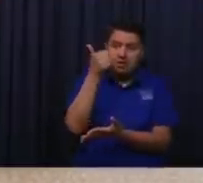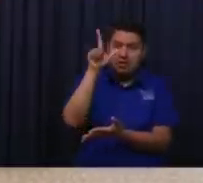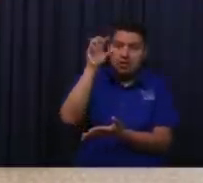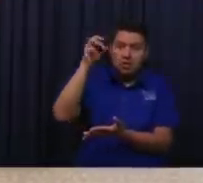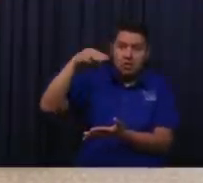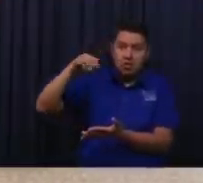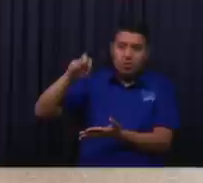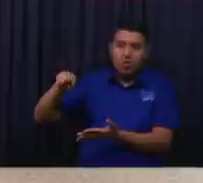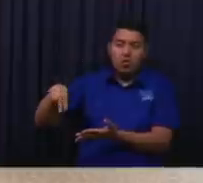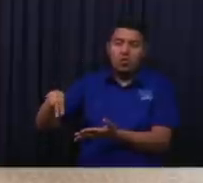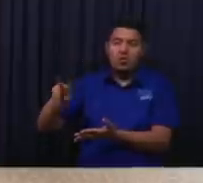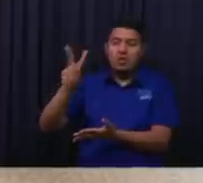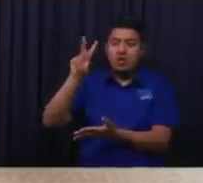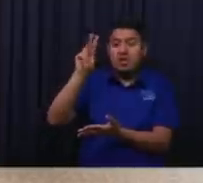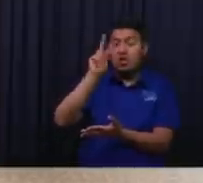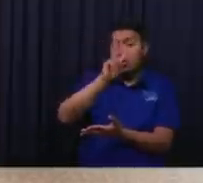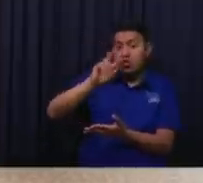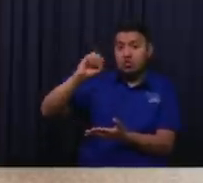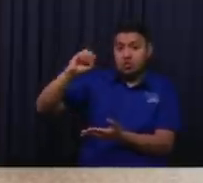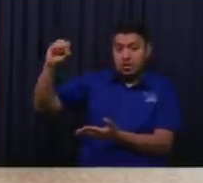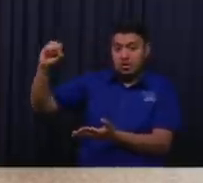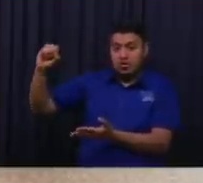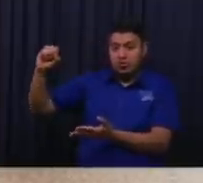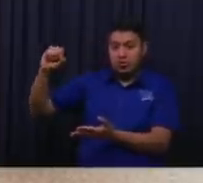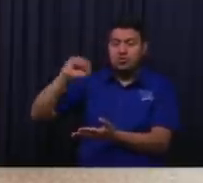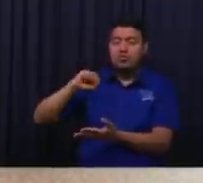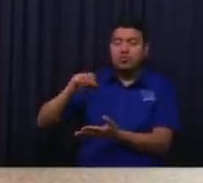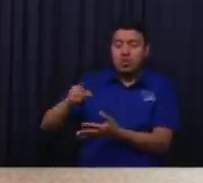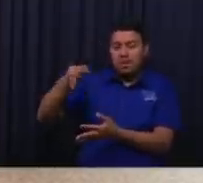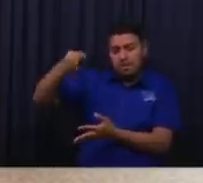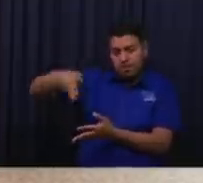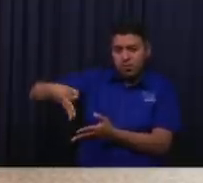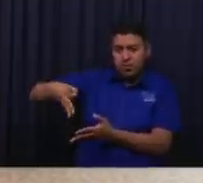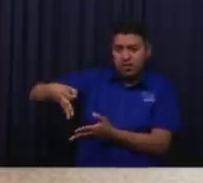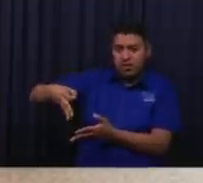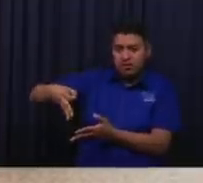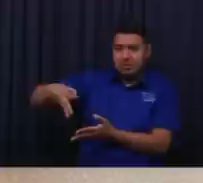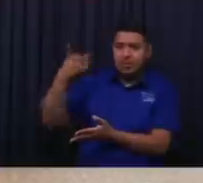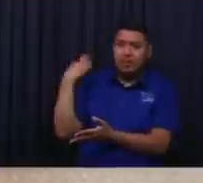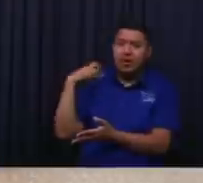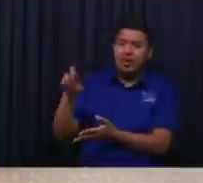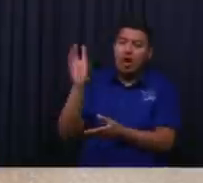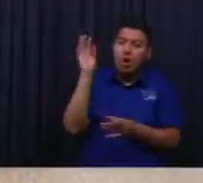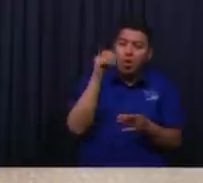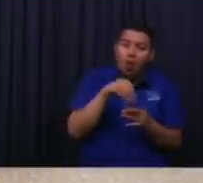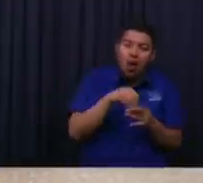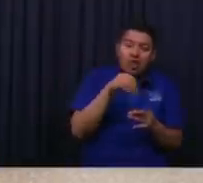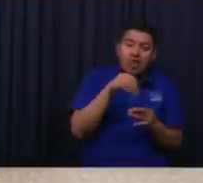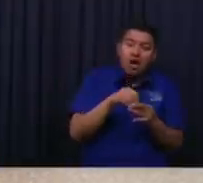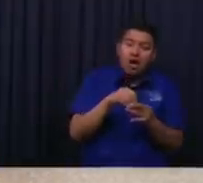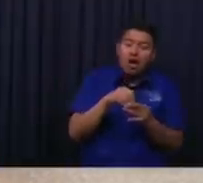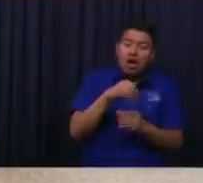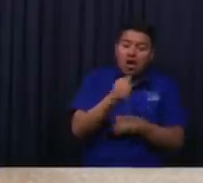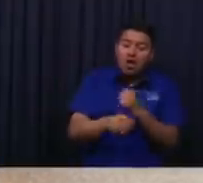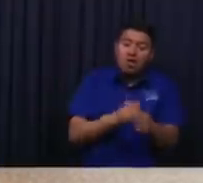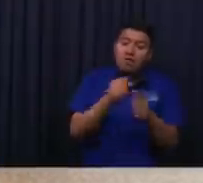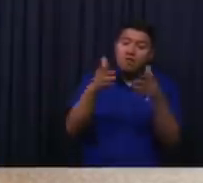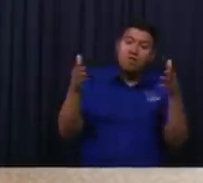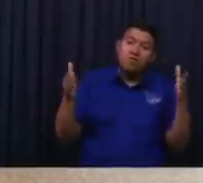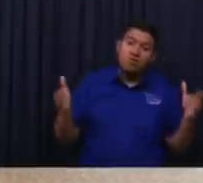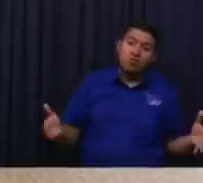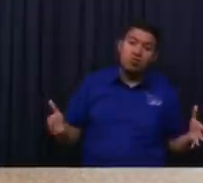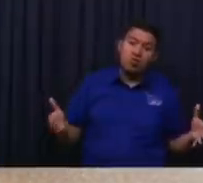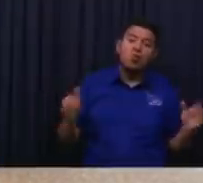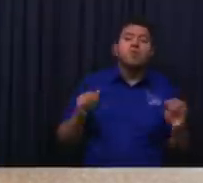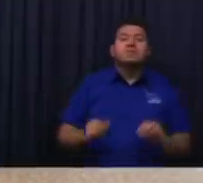guardan sus frutos. Aleluya. Ahorita estoy viendo que hasta la pantalla tiene un poco de vino. Ahorita se lo